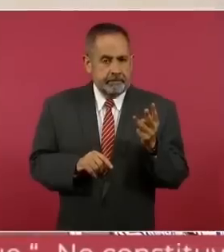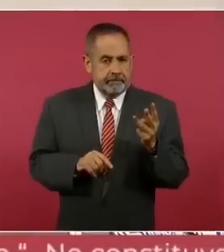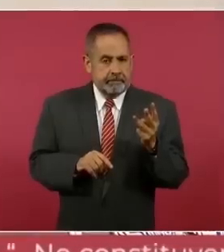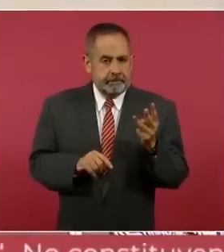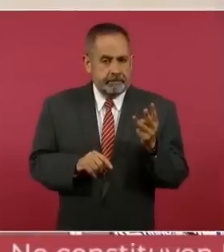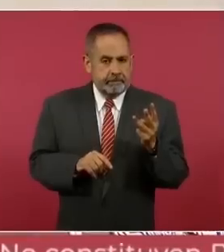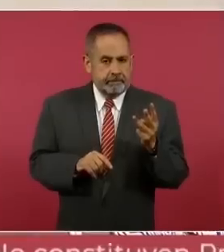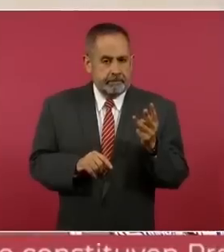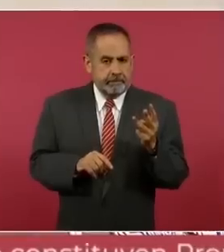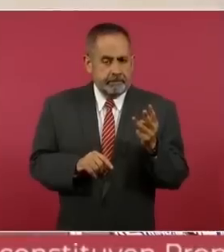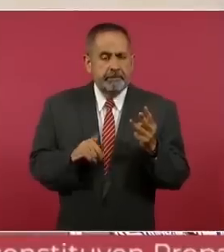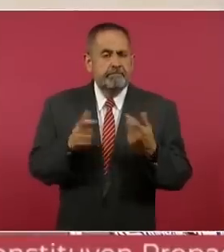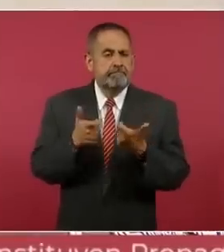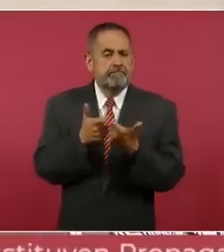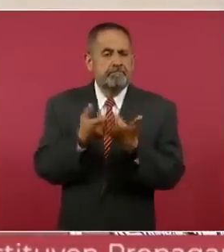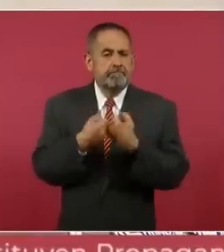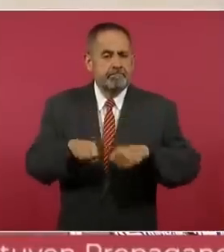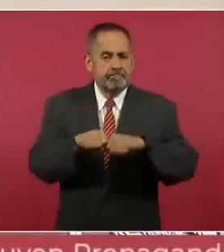y cooperación